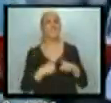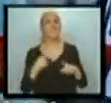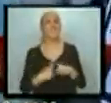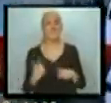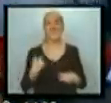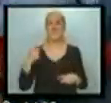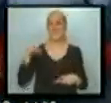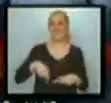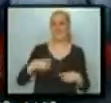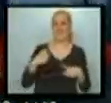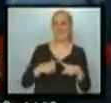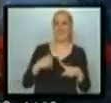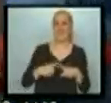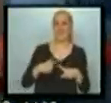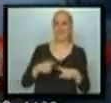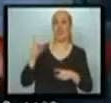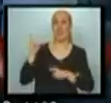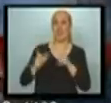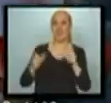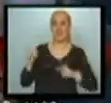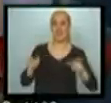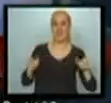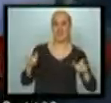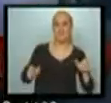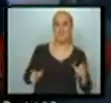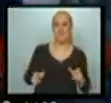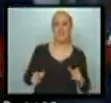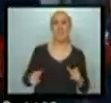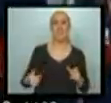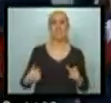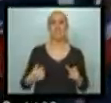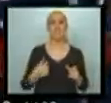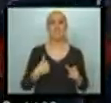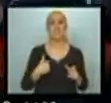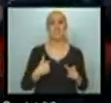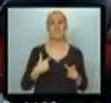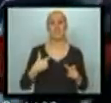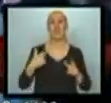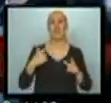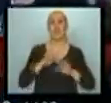Venimos a festejar con toda la gente. Yo me equivoqué, pagué, pero...